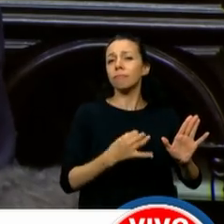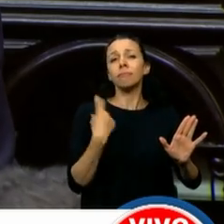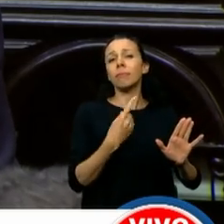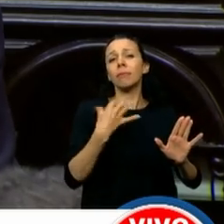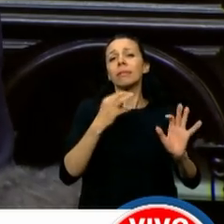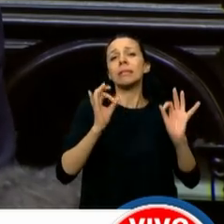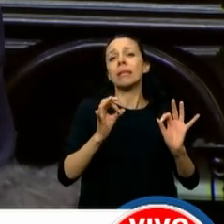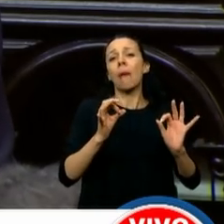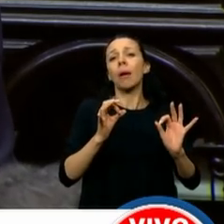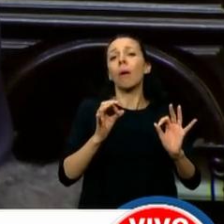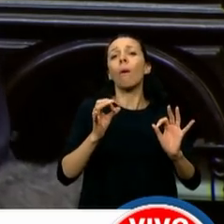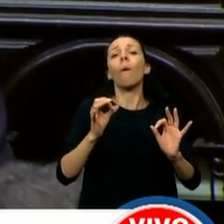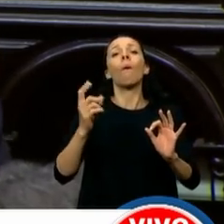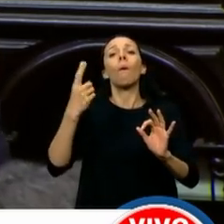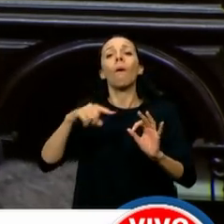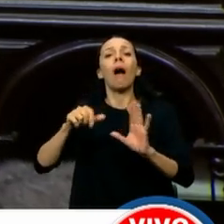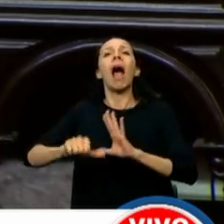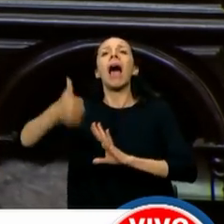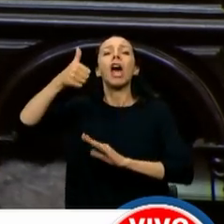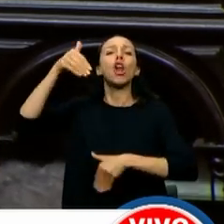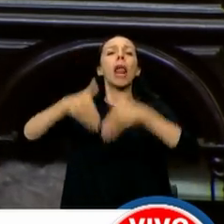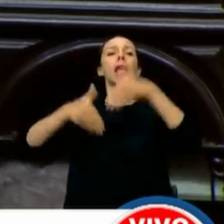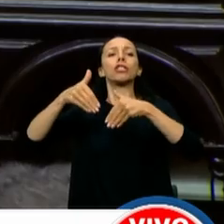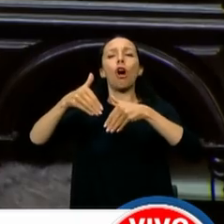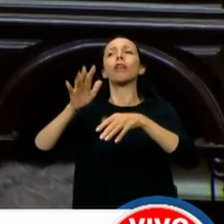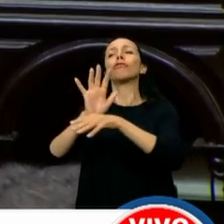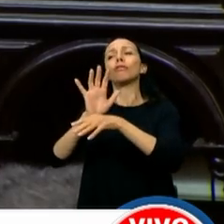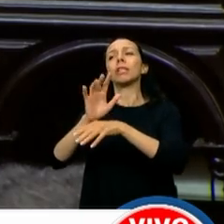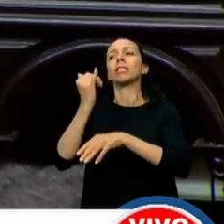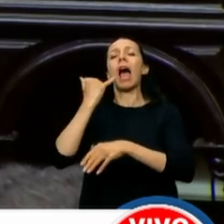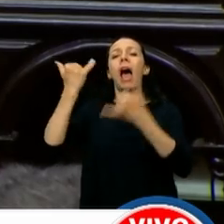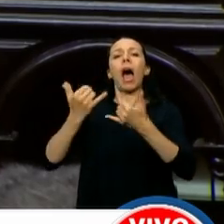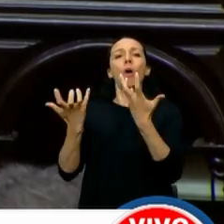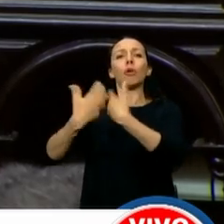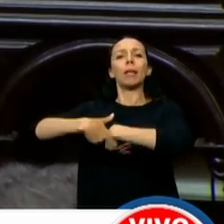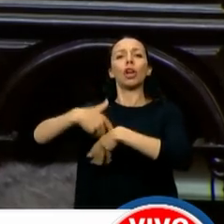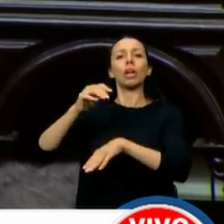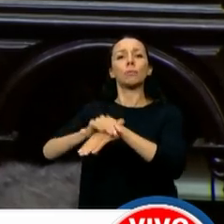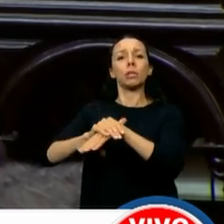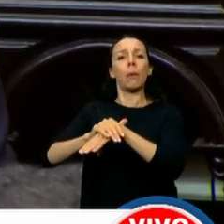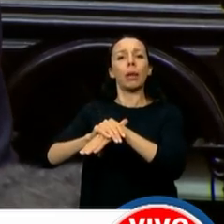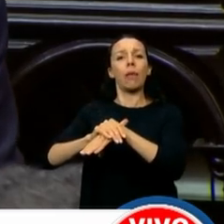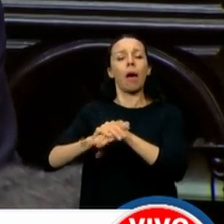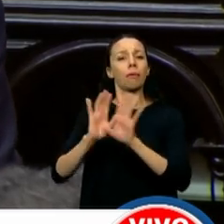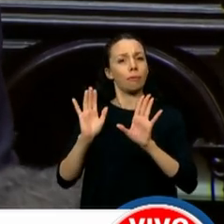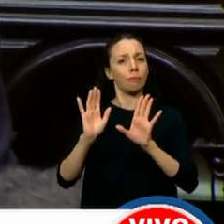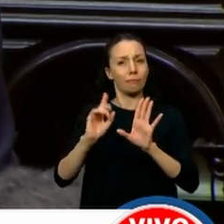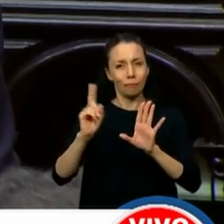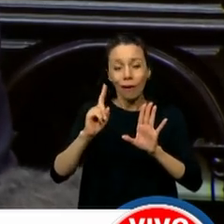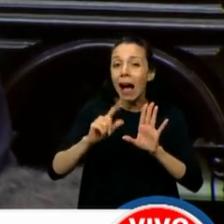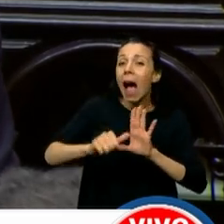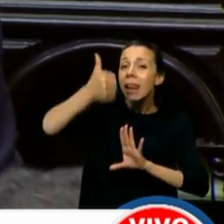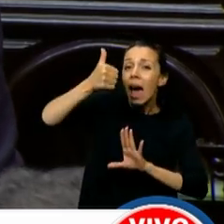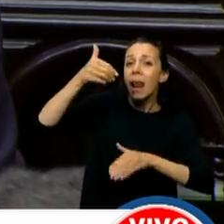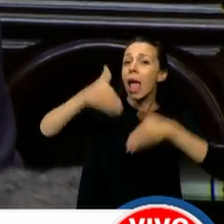dicen que ganaron una elección y eso los obliga a la responsabilidad no los obligó a la responsabilidad haber ganado esta